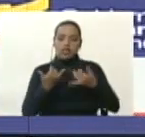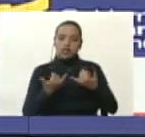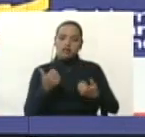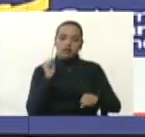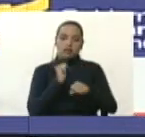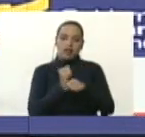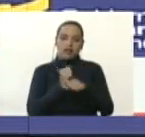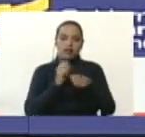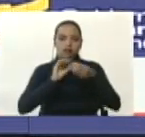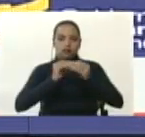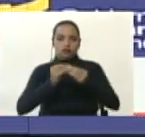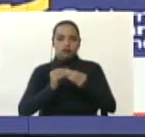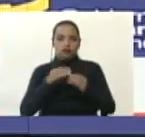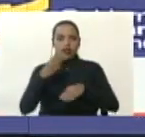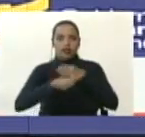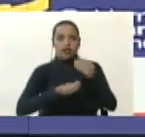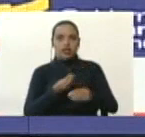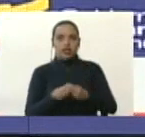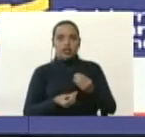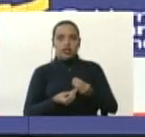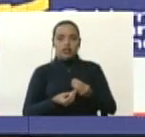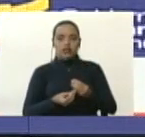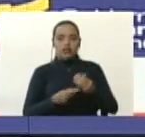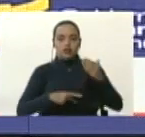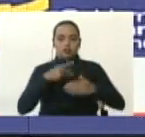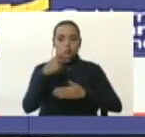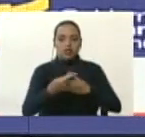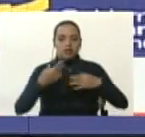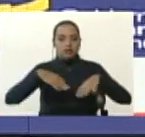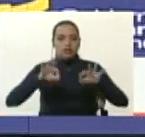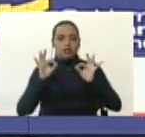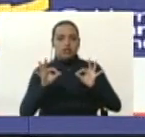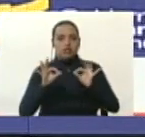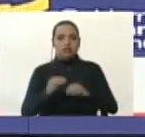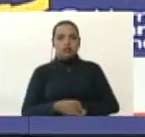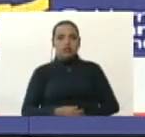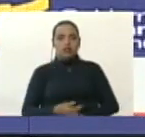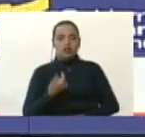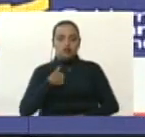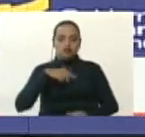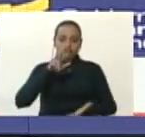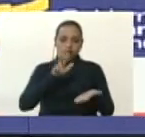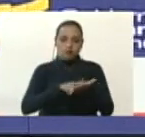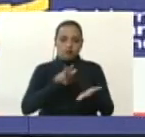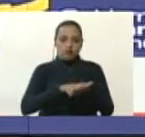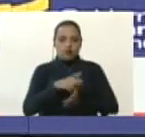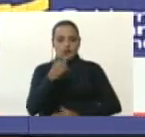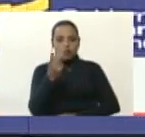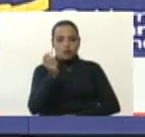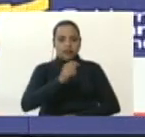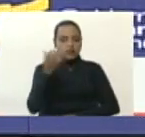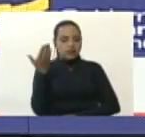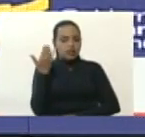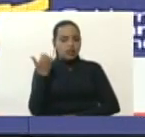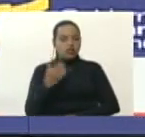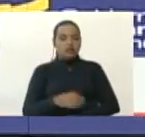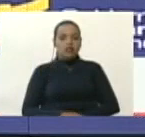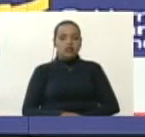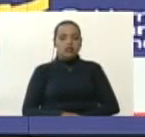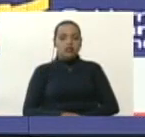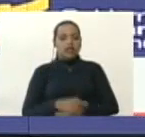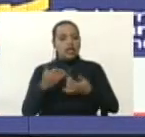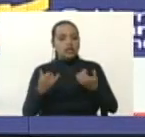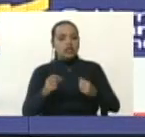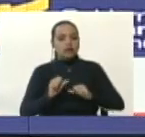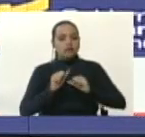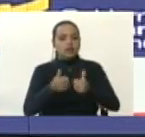de reparación hecho en este plan especial que aprobé hace 2 meses. Y que ya empieza a